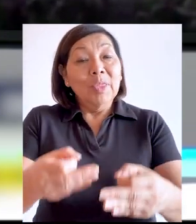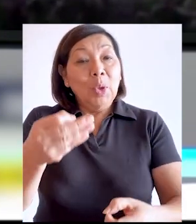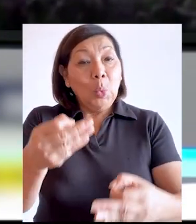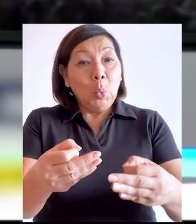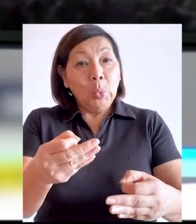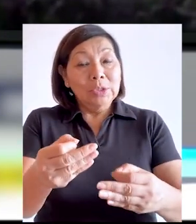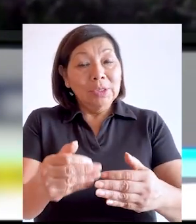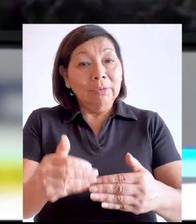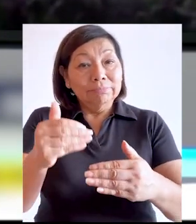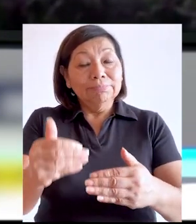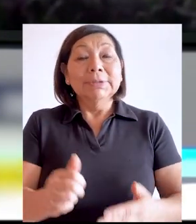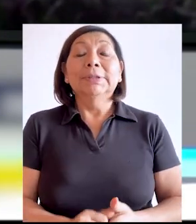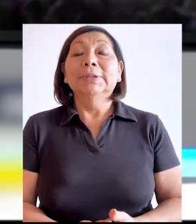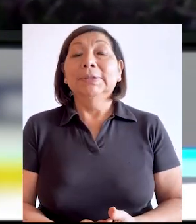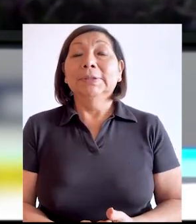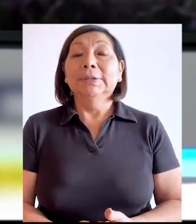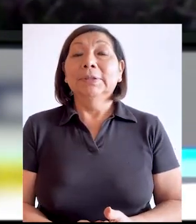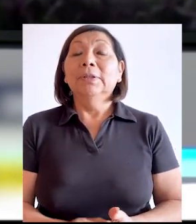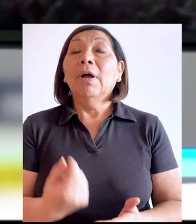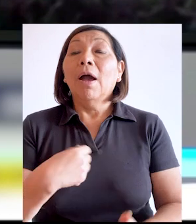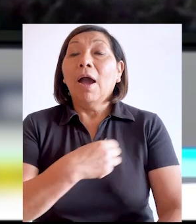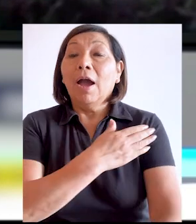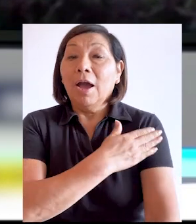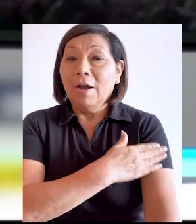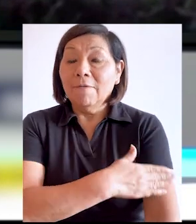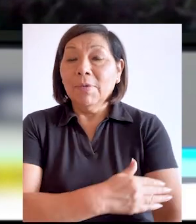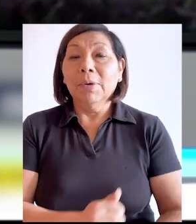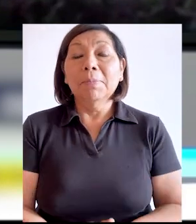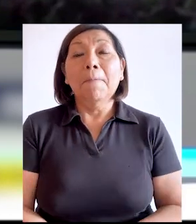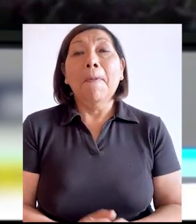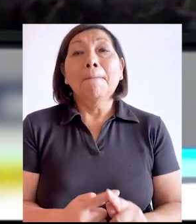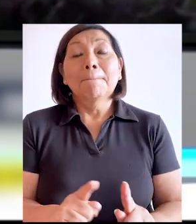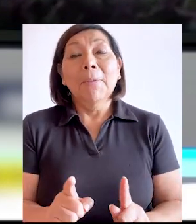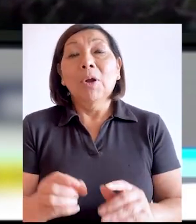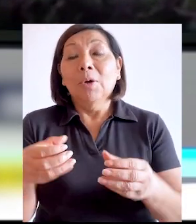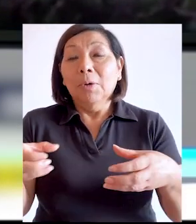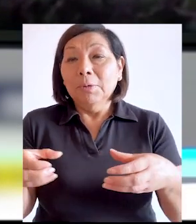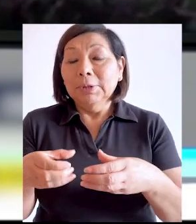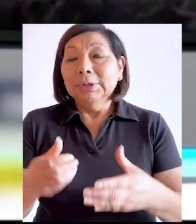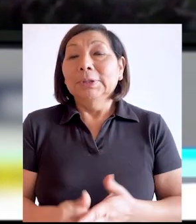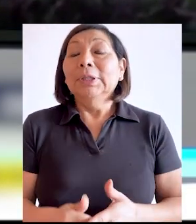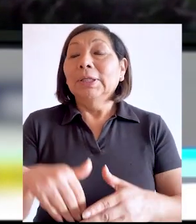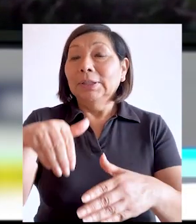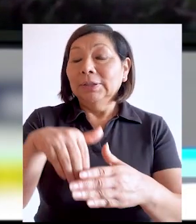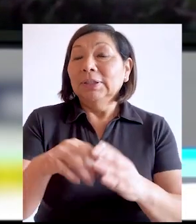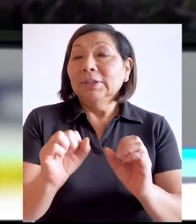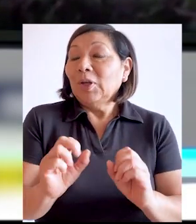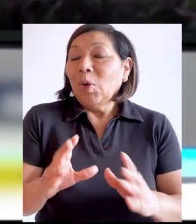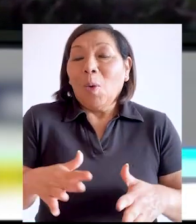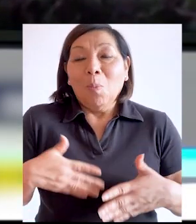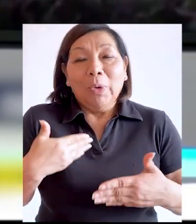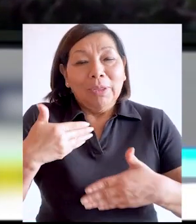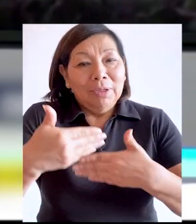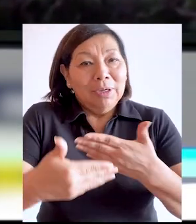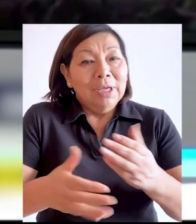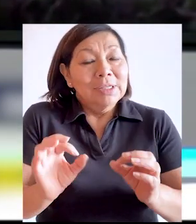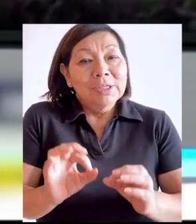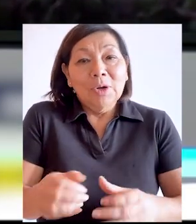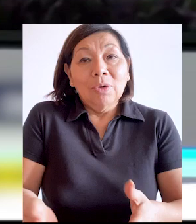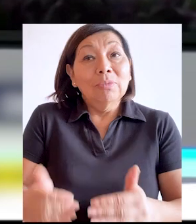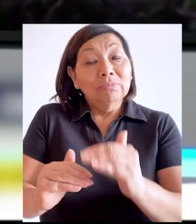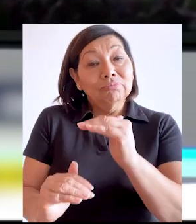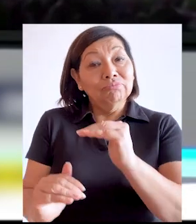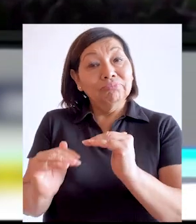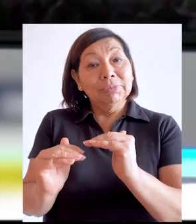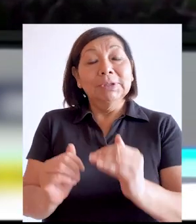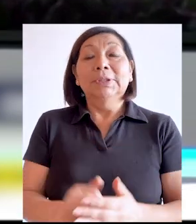al antejuicio, que es una prerrogativa a favor más bien de los miembros del Jurado Nacional de Elecciones, es decir, que no pueden ser procesados